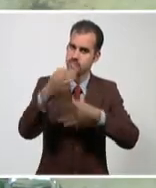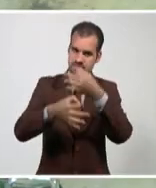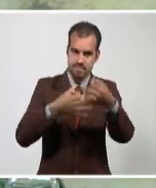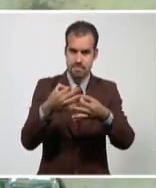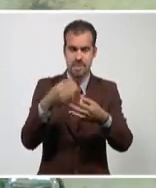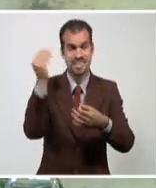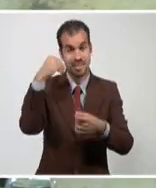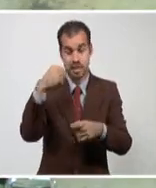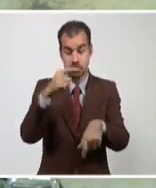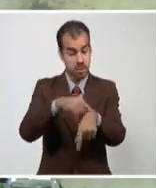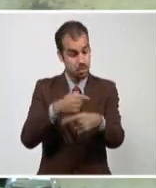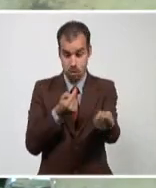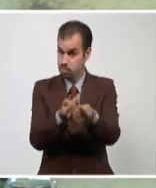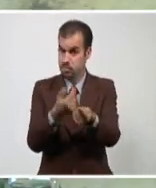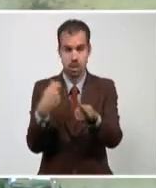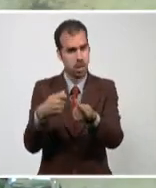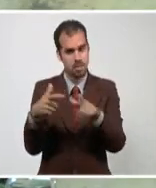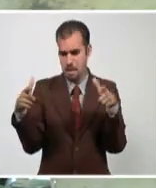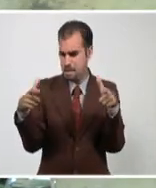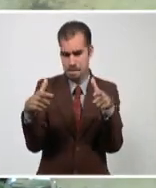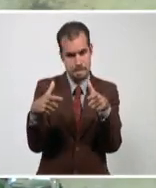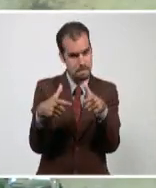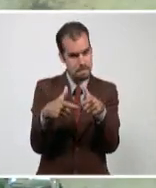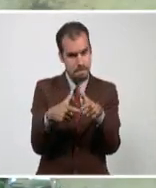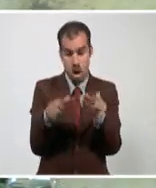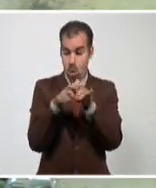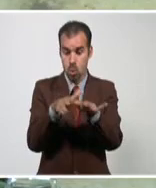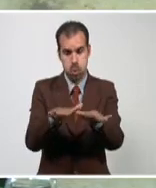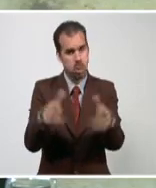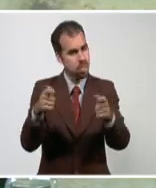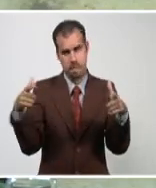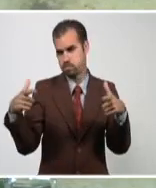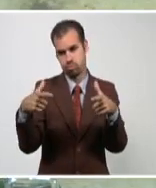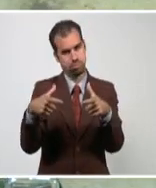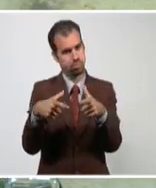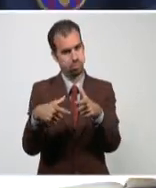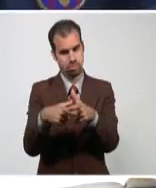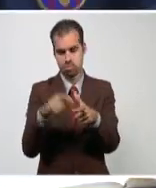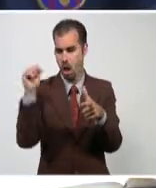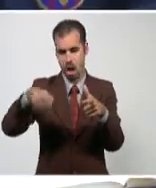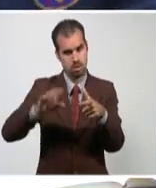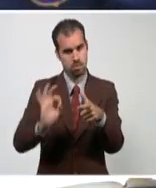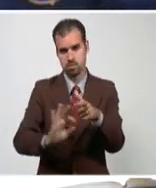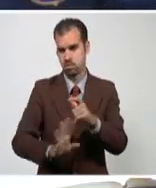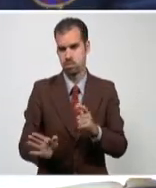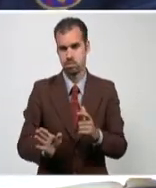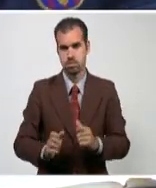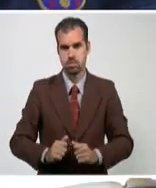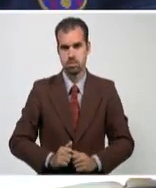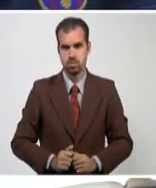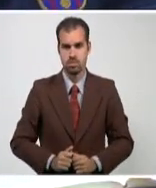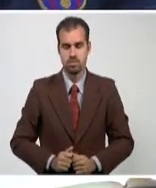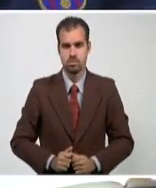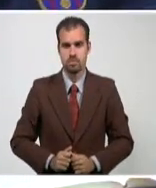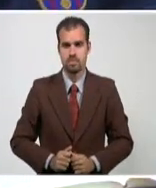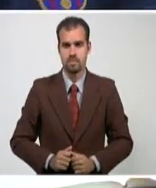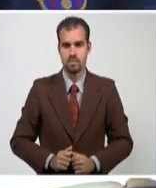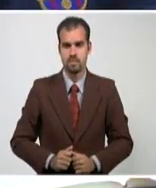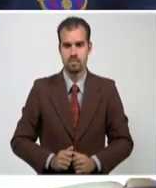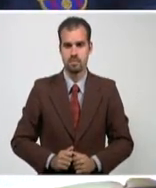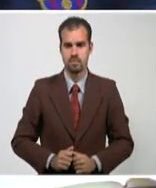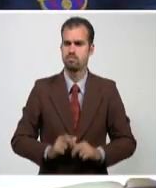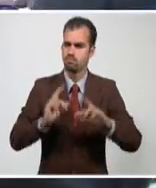tiempo posible podamos detener la transmisión en nuestra provincia. También insistió en la profundización de